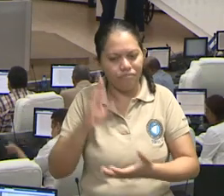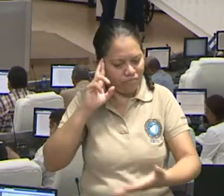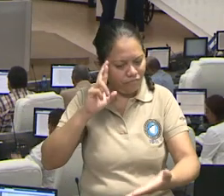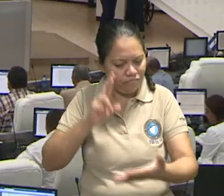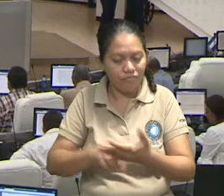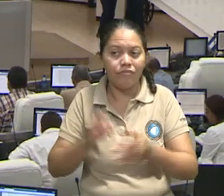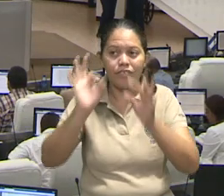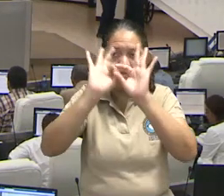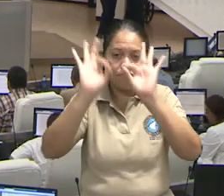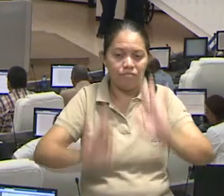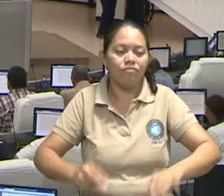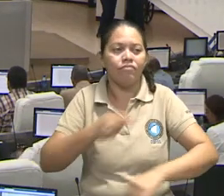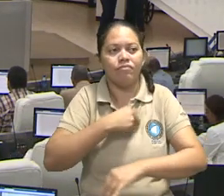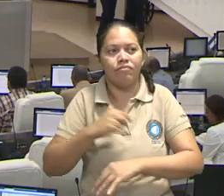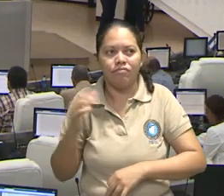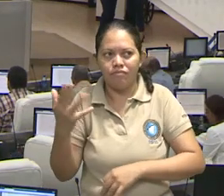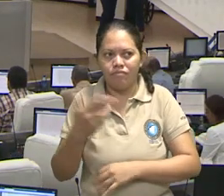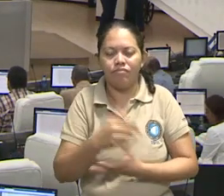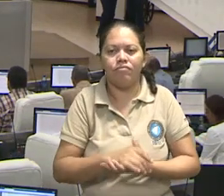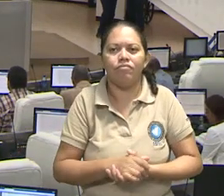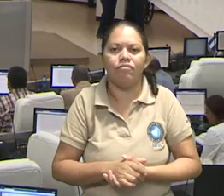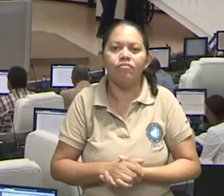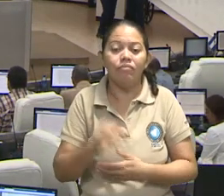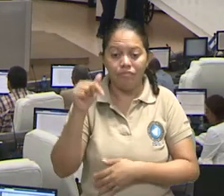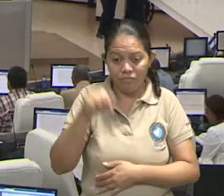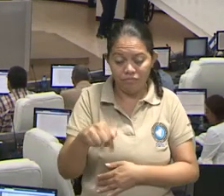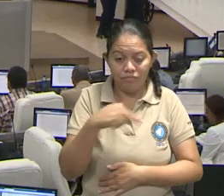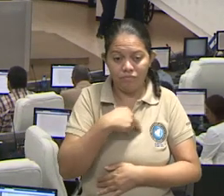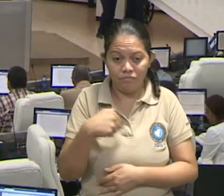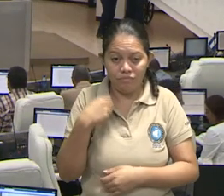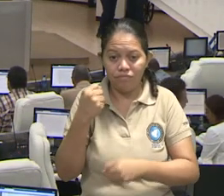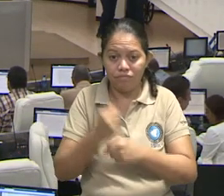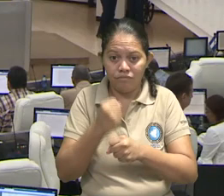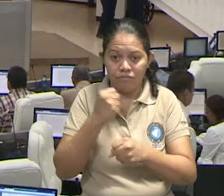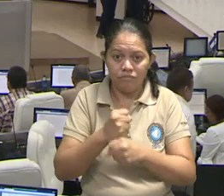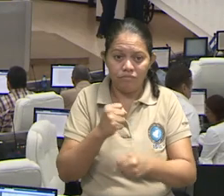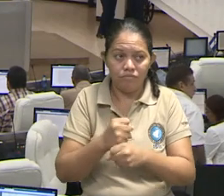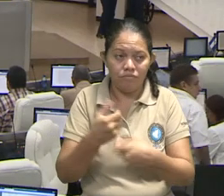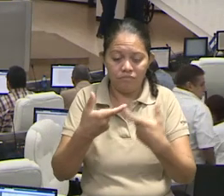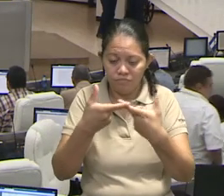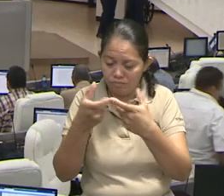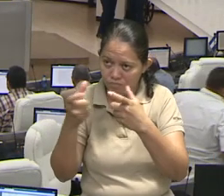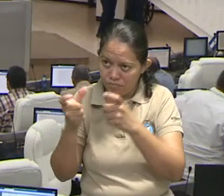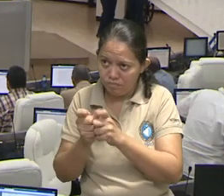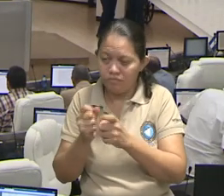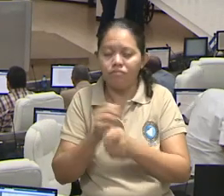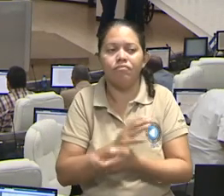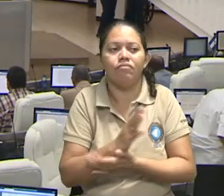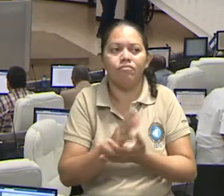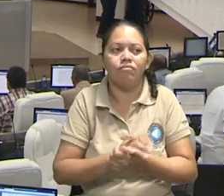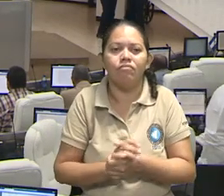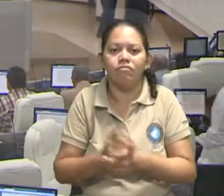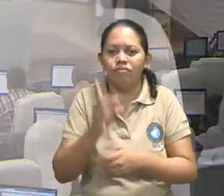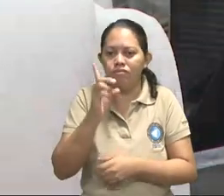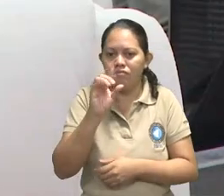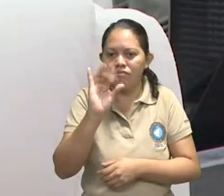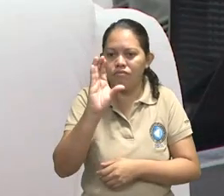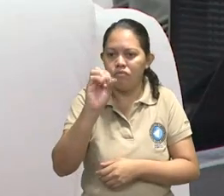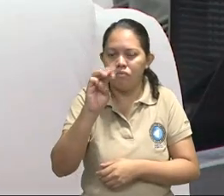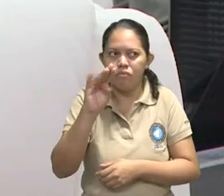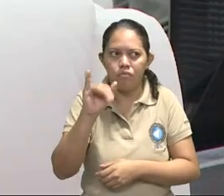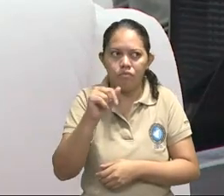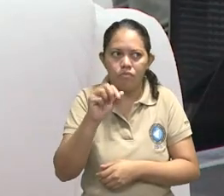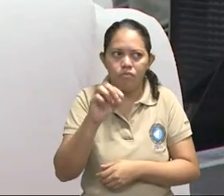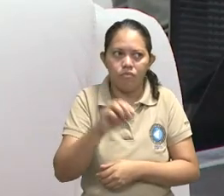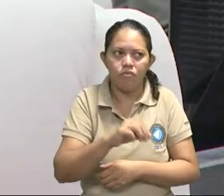reconocer y felicitar el trabajo que ha hecho la comisión que dirige